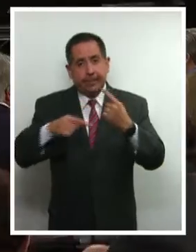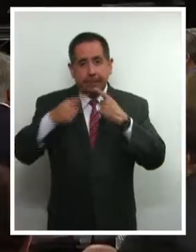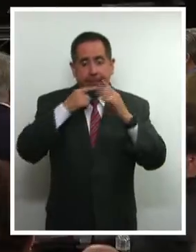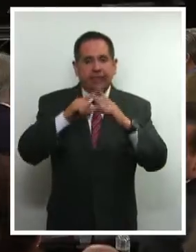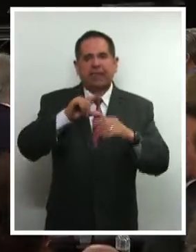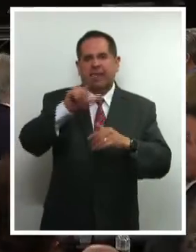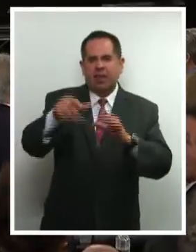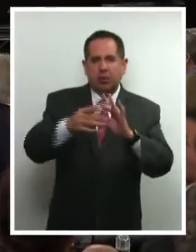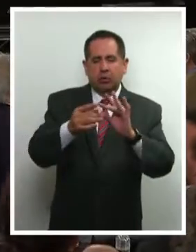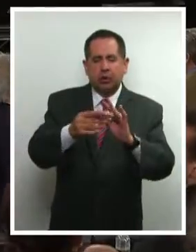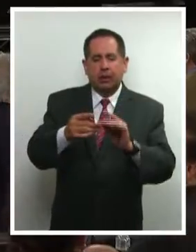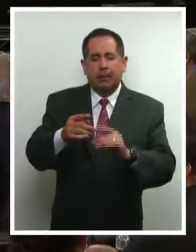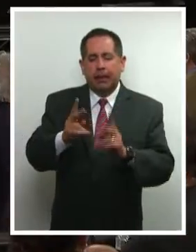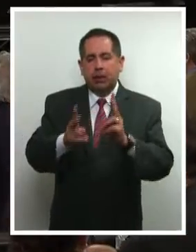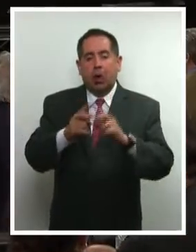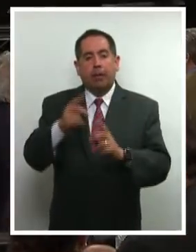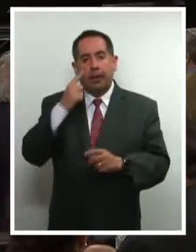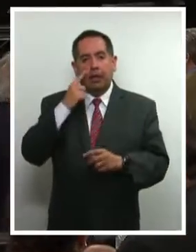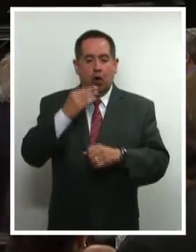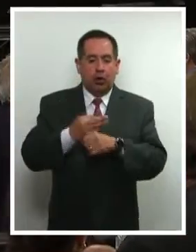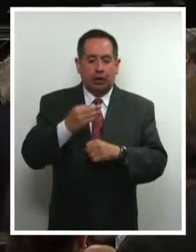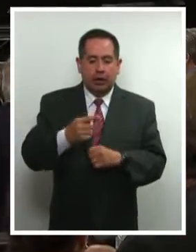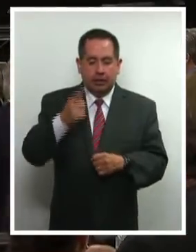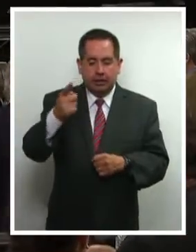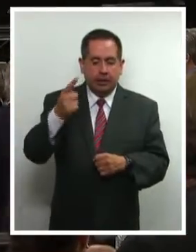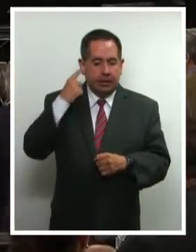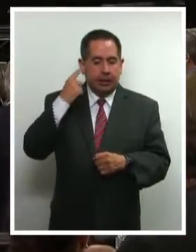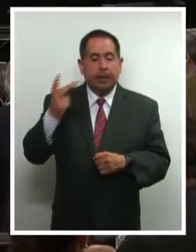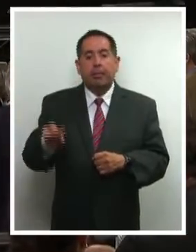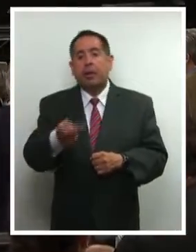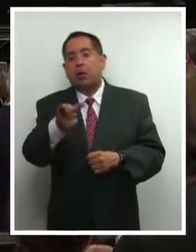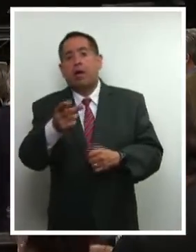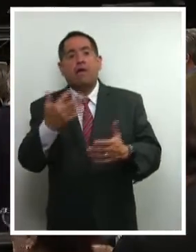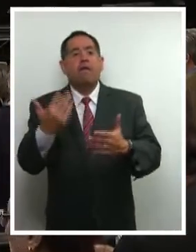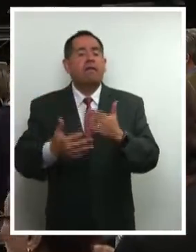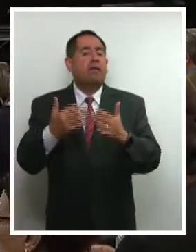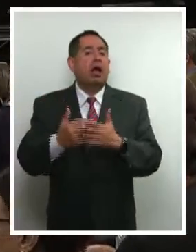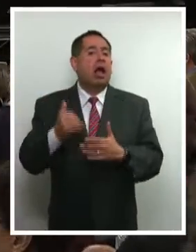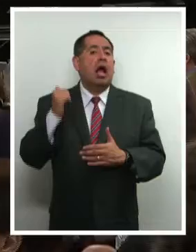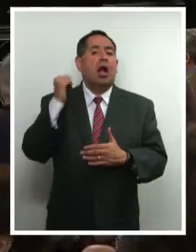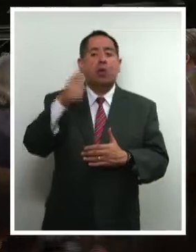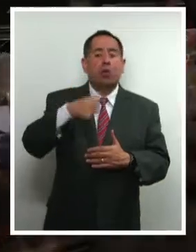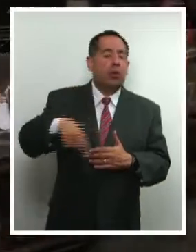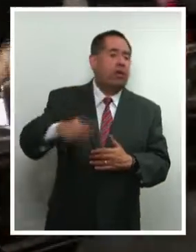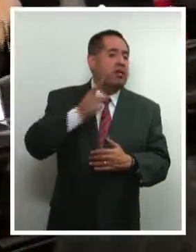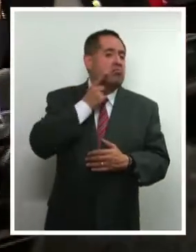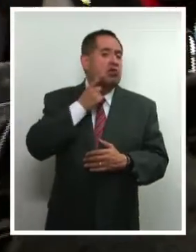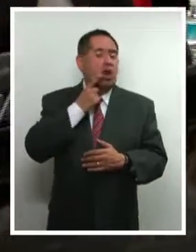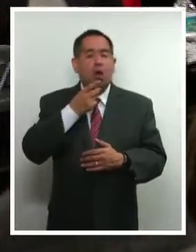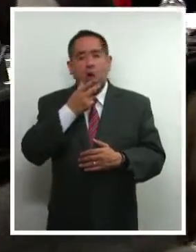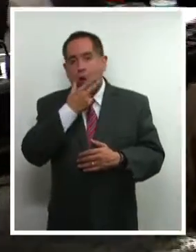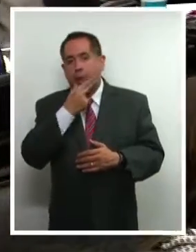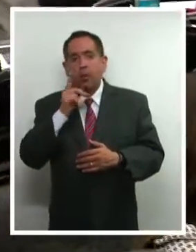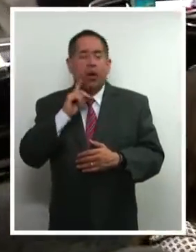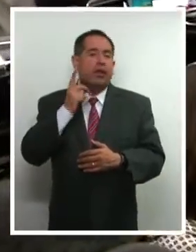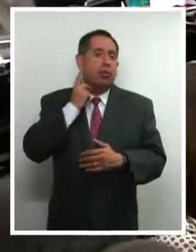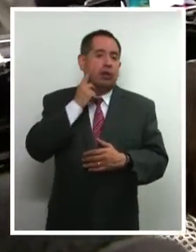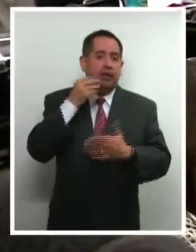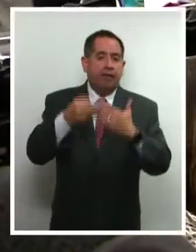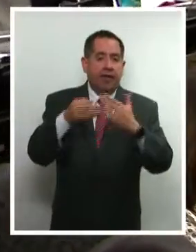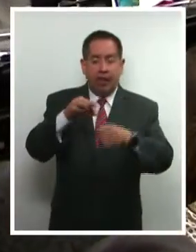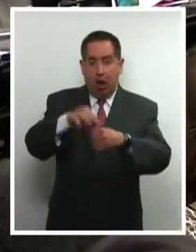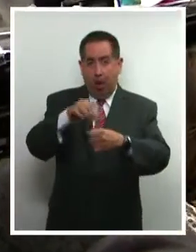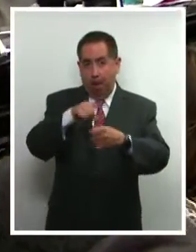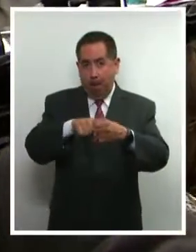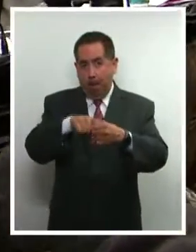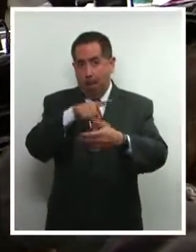las platicaré en unos momentos más, ya que se está preguntando que si falta algún diputado o alguna diputada de emitir el